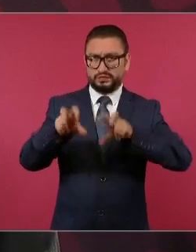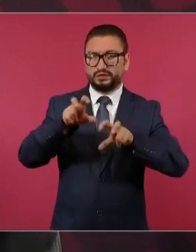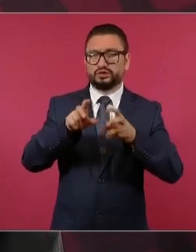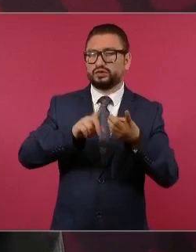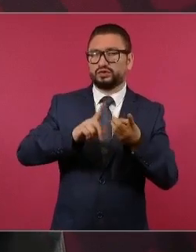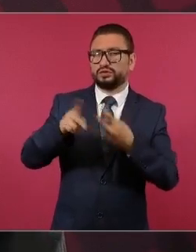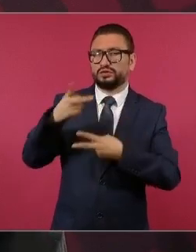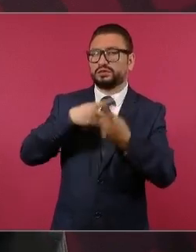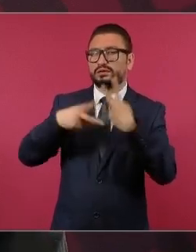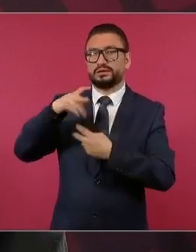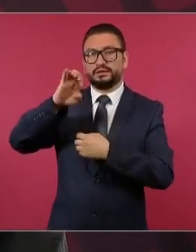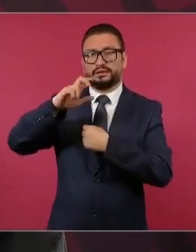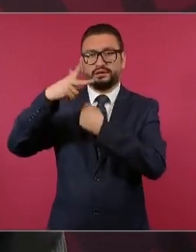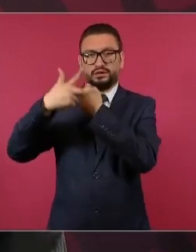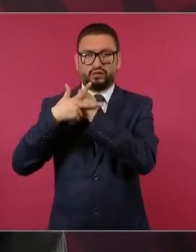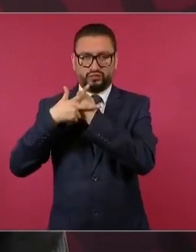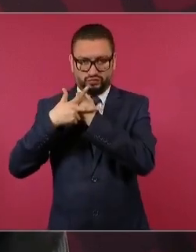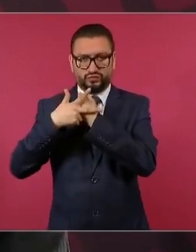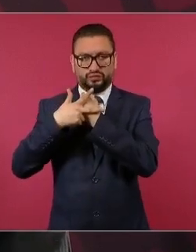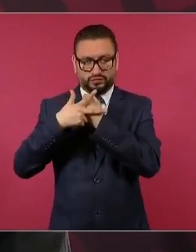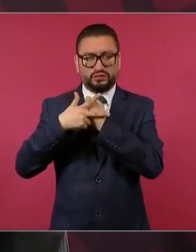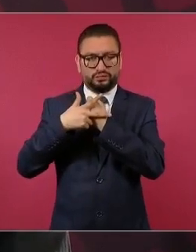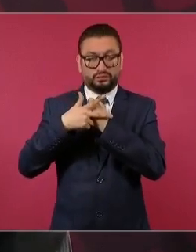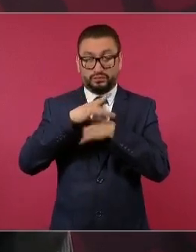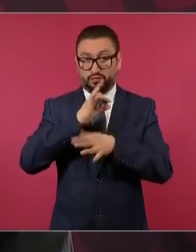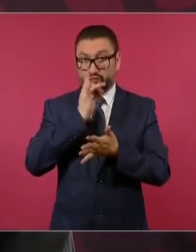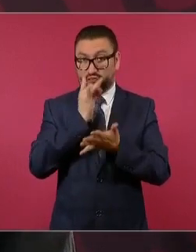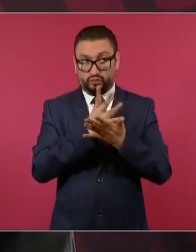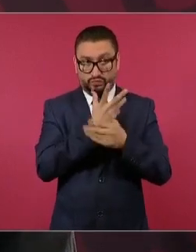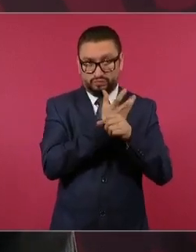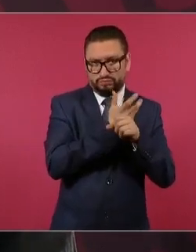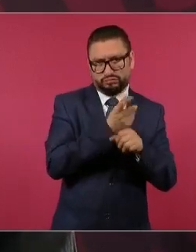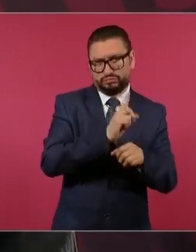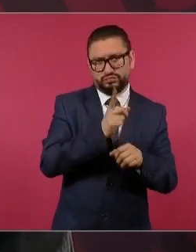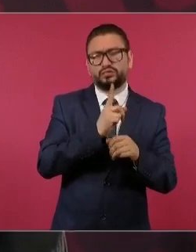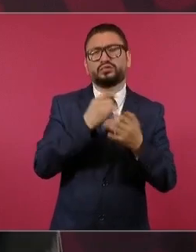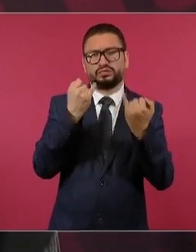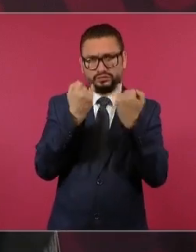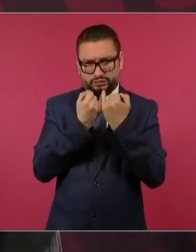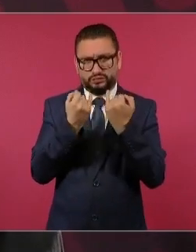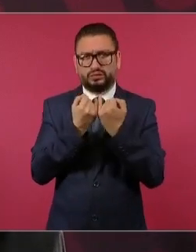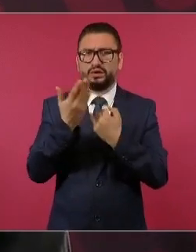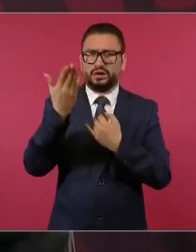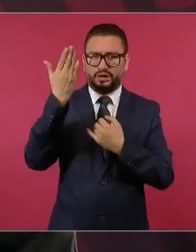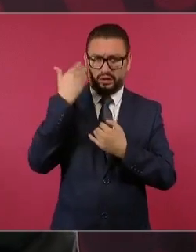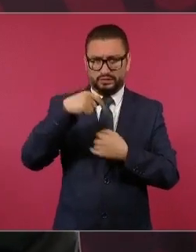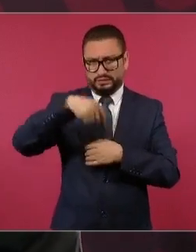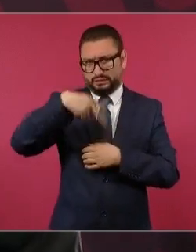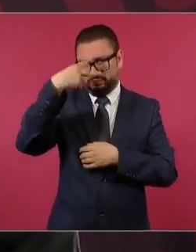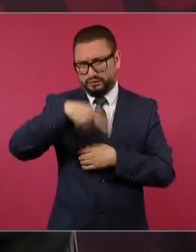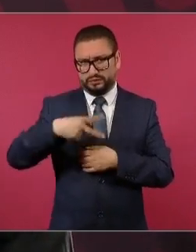europea, no solo inversión estadounidense, había inversión en